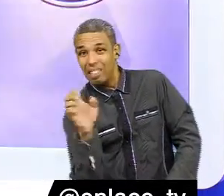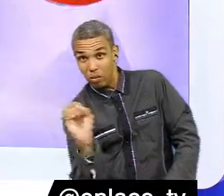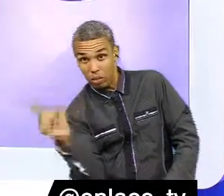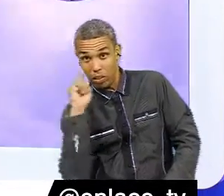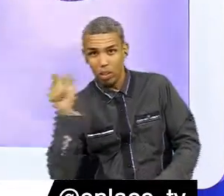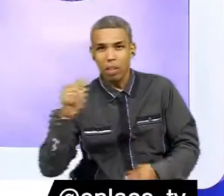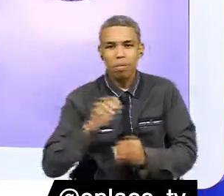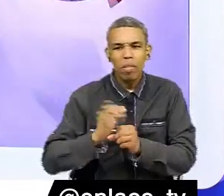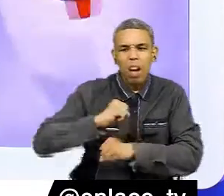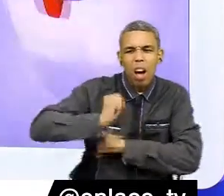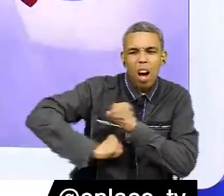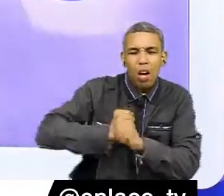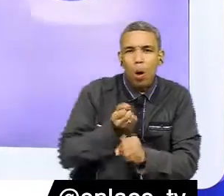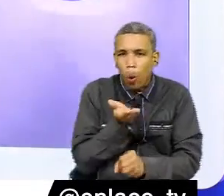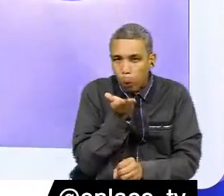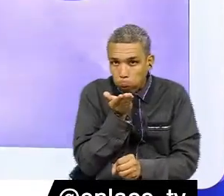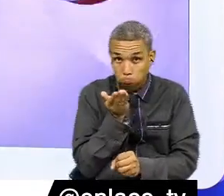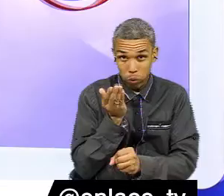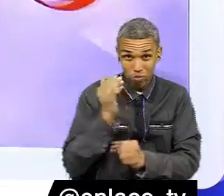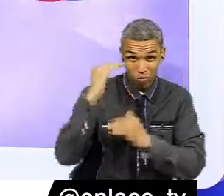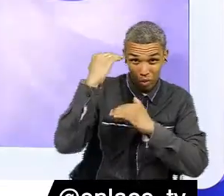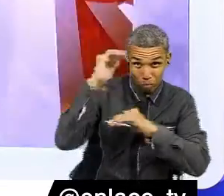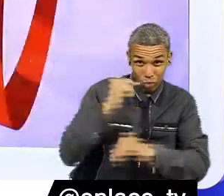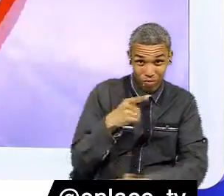sub-16 del fútbol.